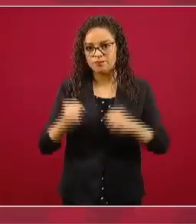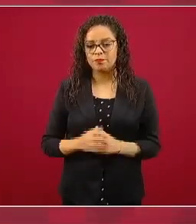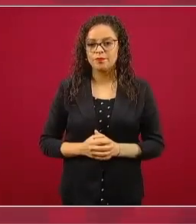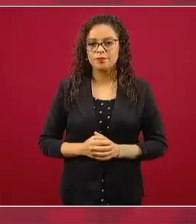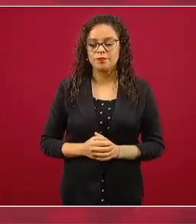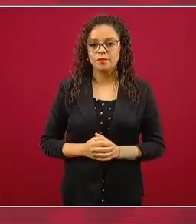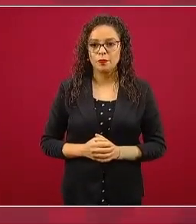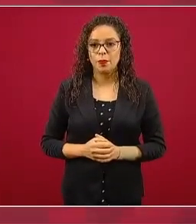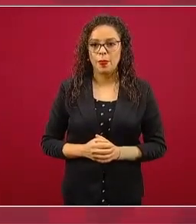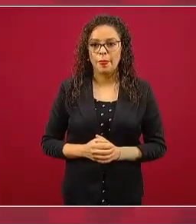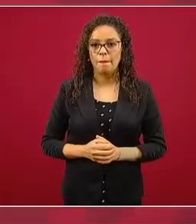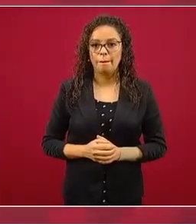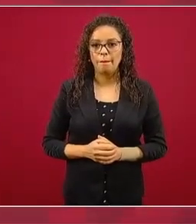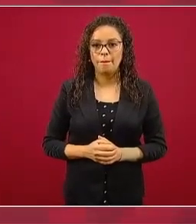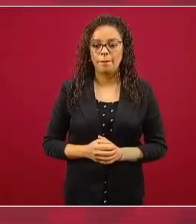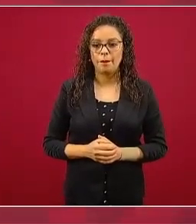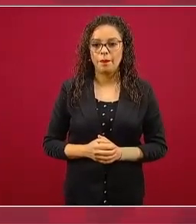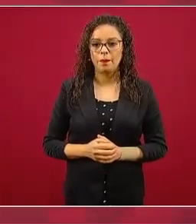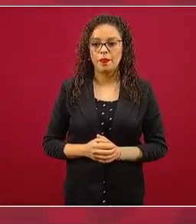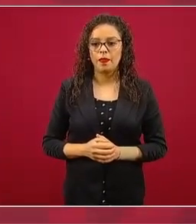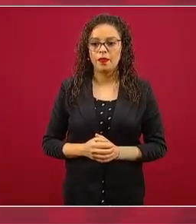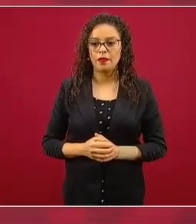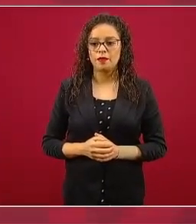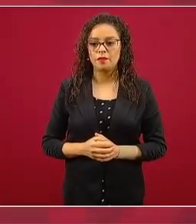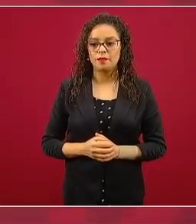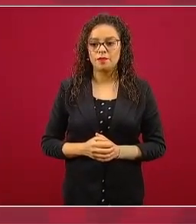son movimientos